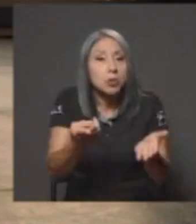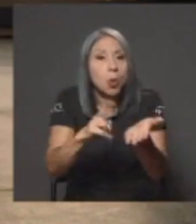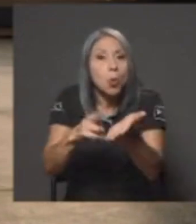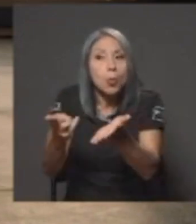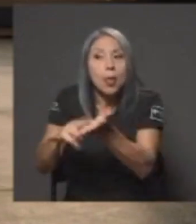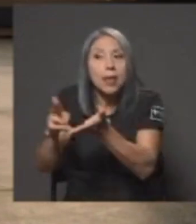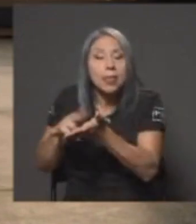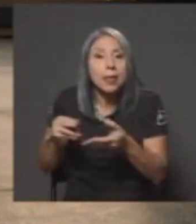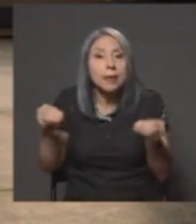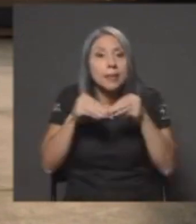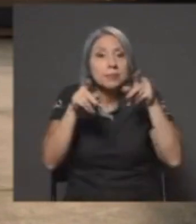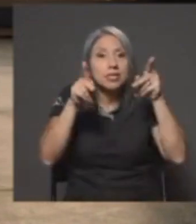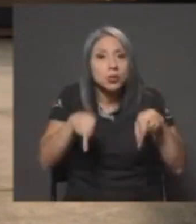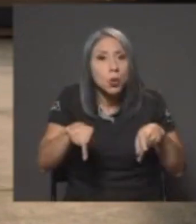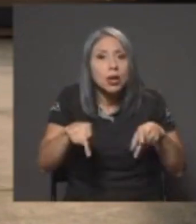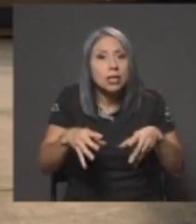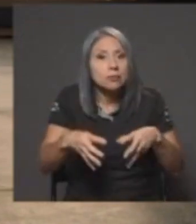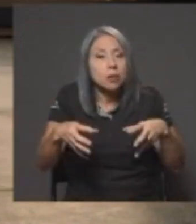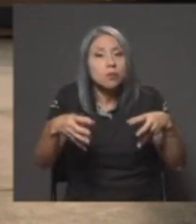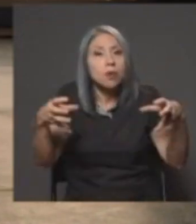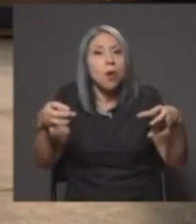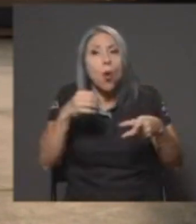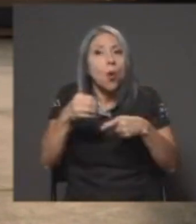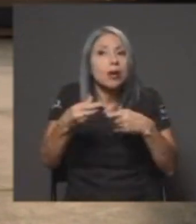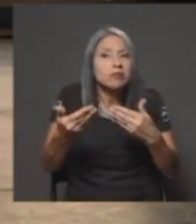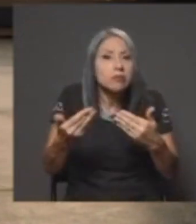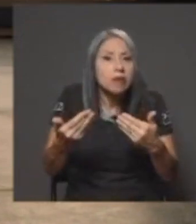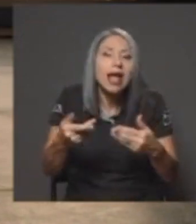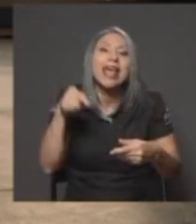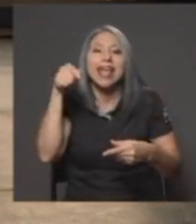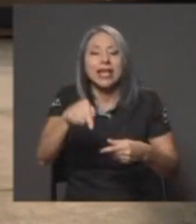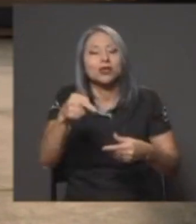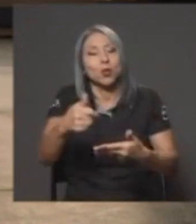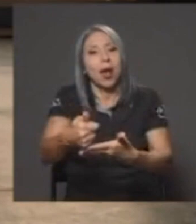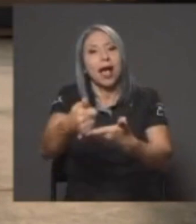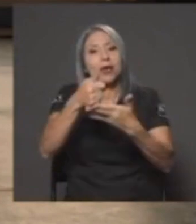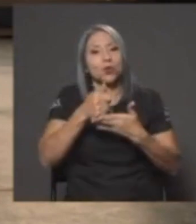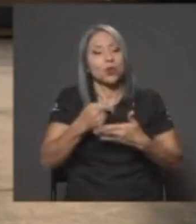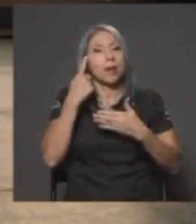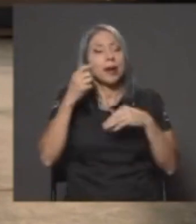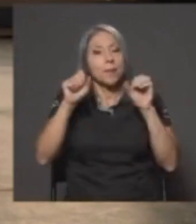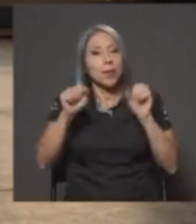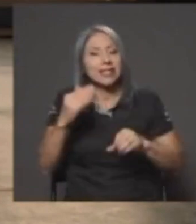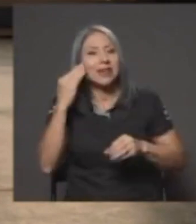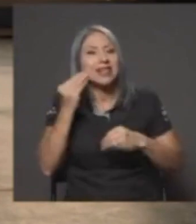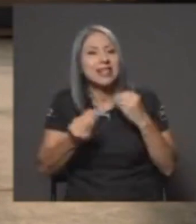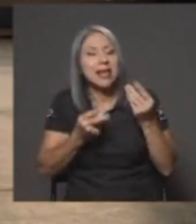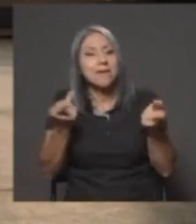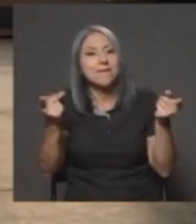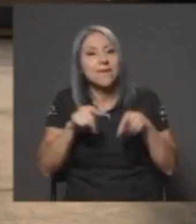eso nos sirve muchísimo para hacer el pronóstico.